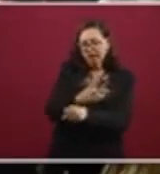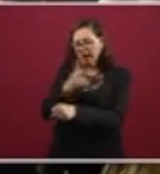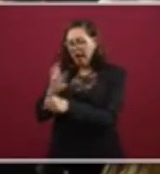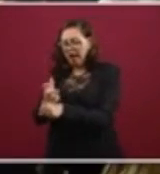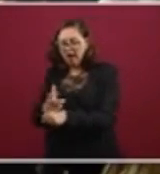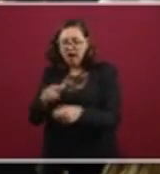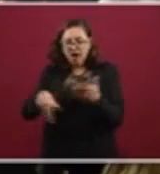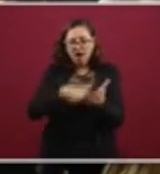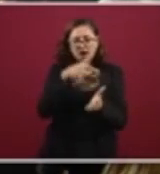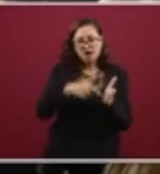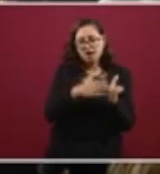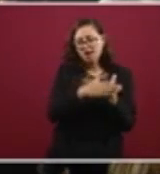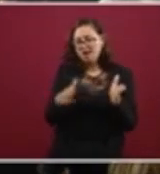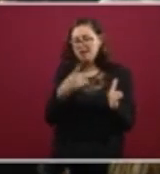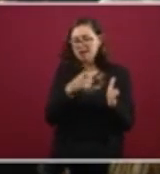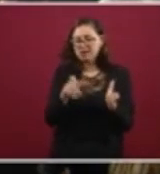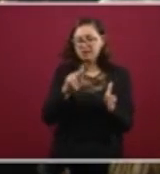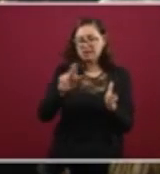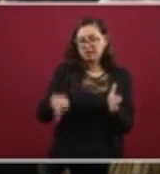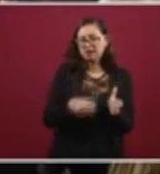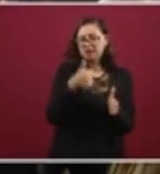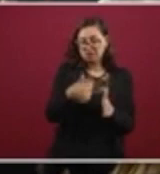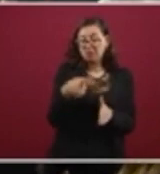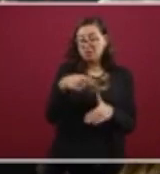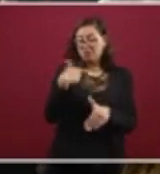estos 186 atletas.